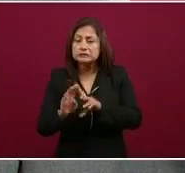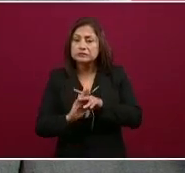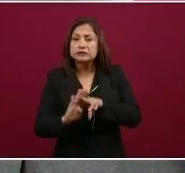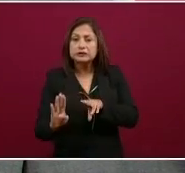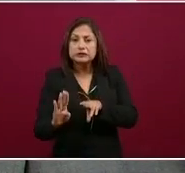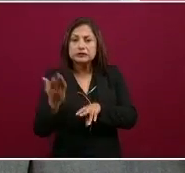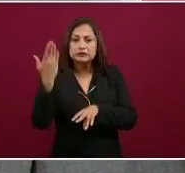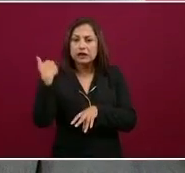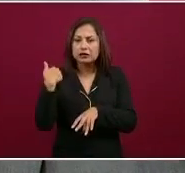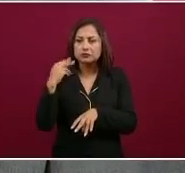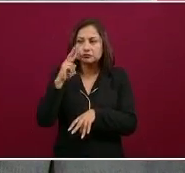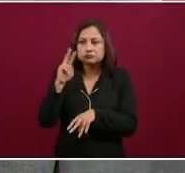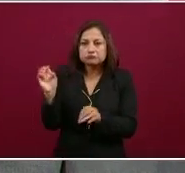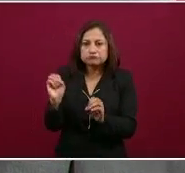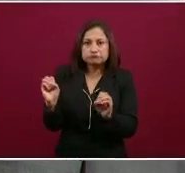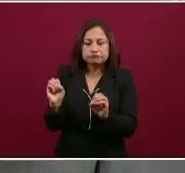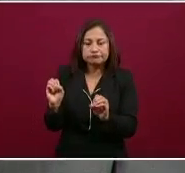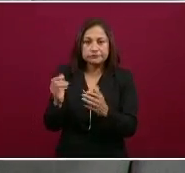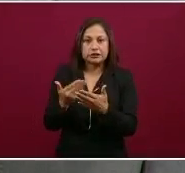migrantes. Entonces,